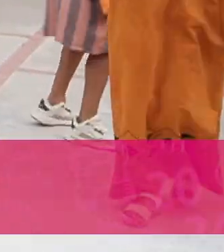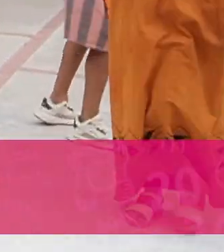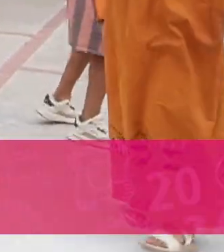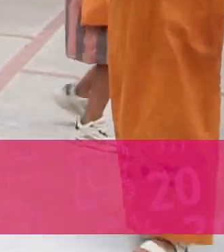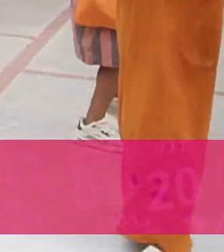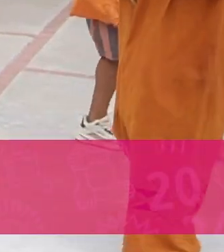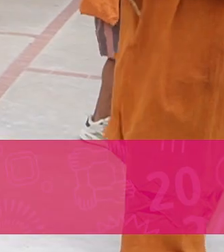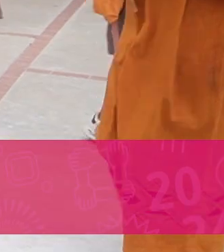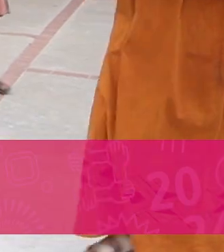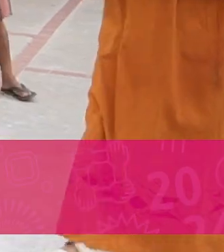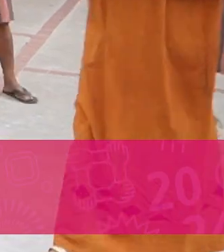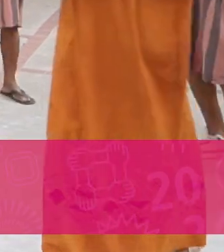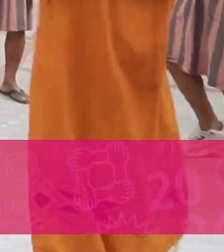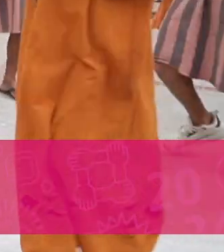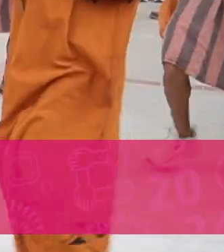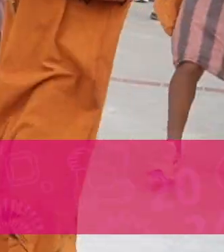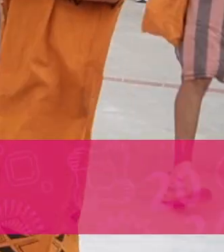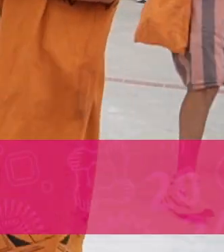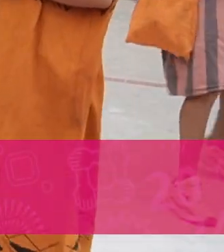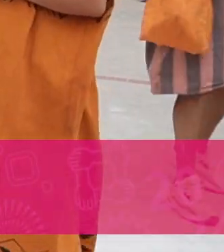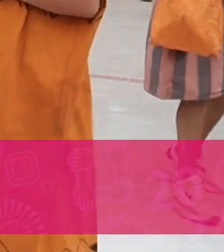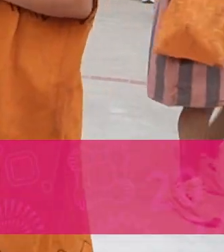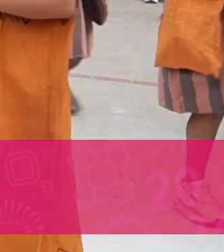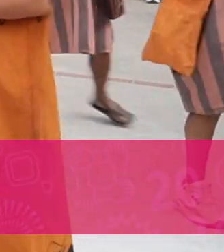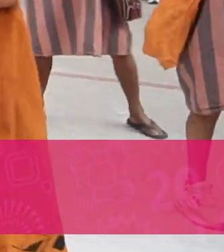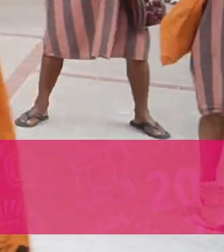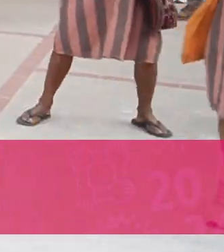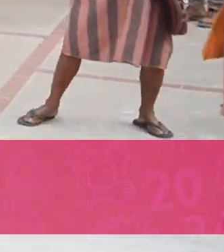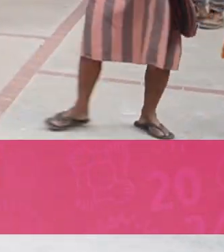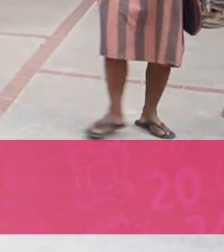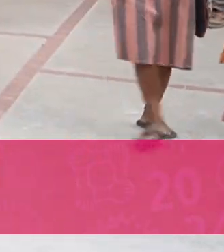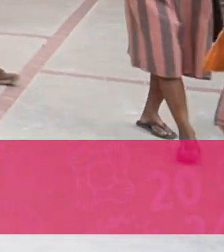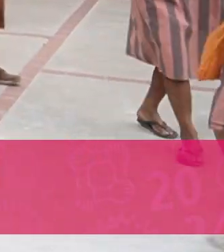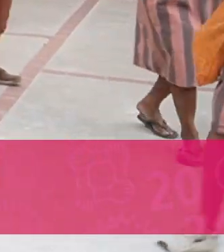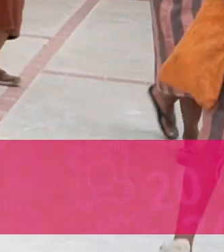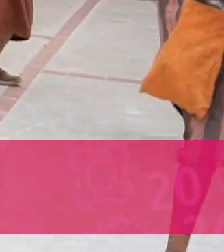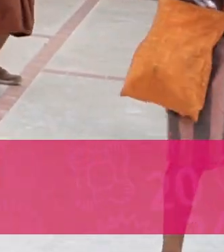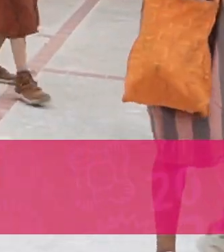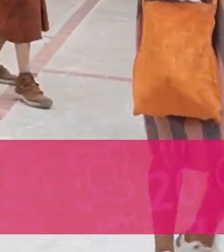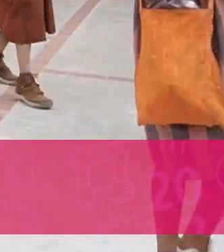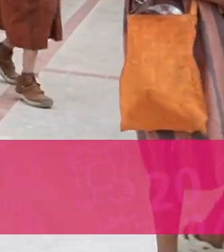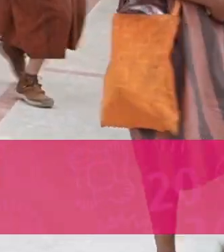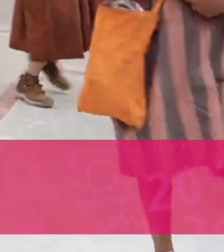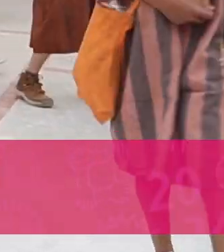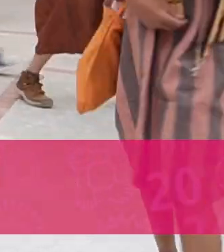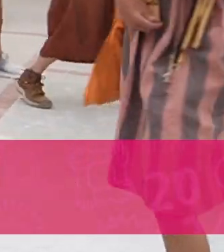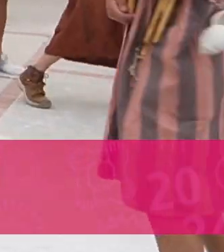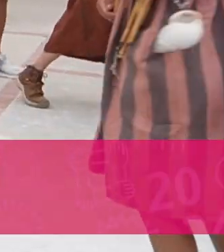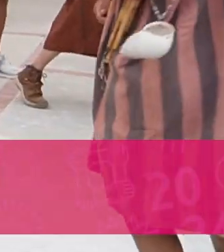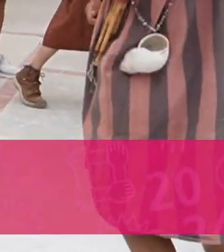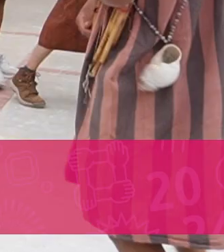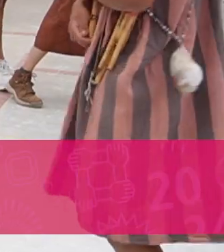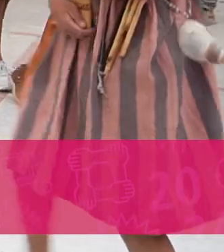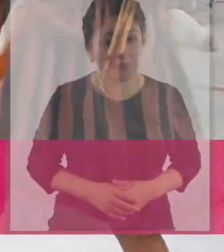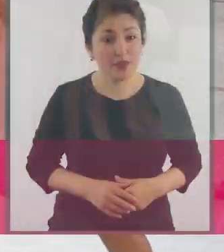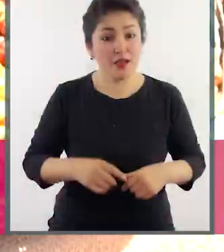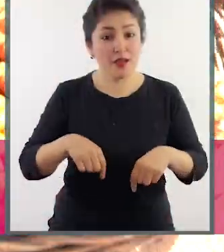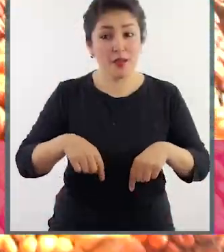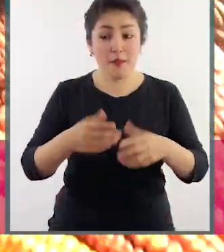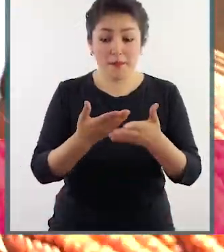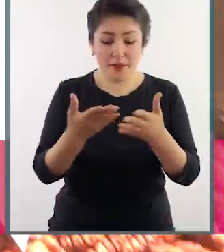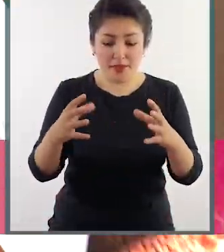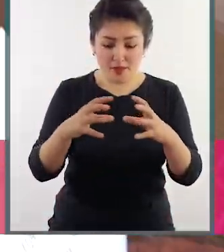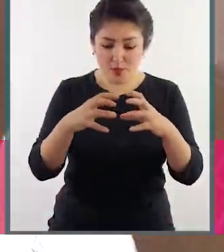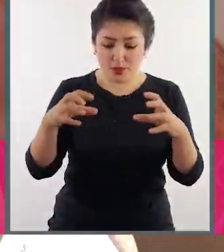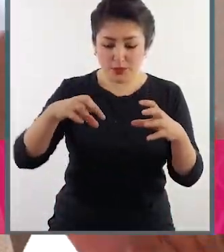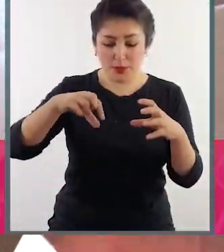Cada pueblo con su propio nombre, con su propia denominación. Si yo estoy imitando Este es el